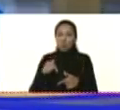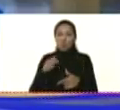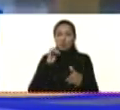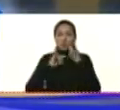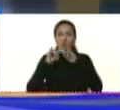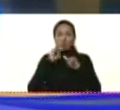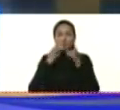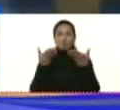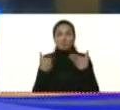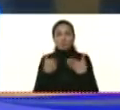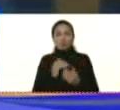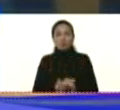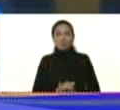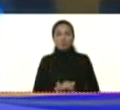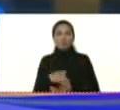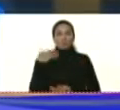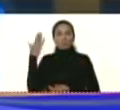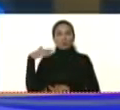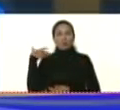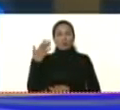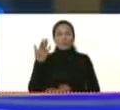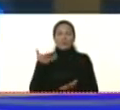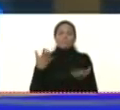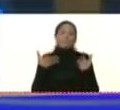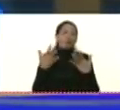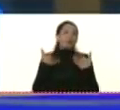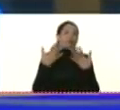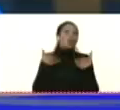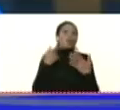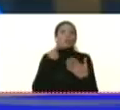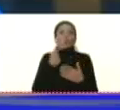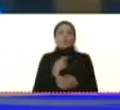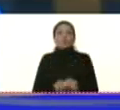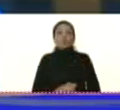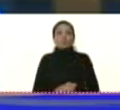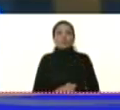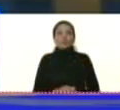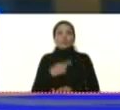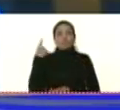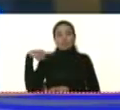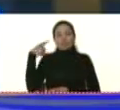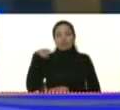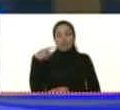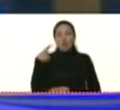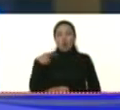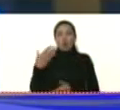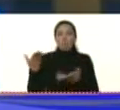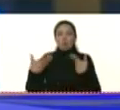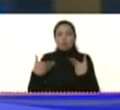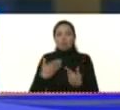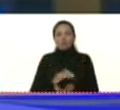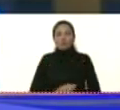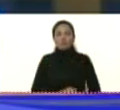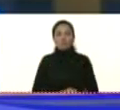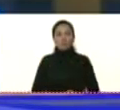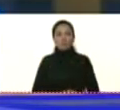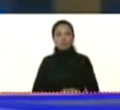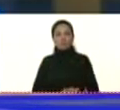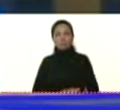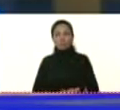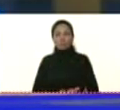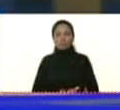miren, para el calor, para la calor, como dicen en Oriente. Miren, un ventilador que me llegó.